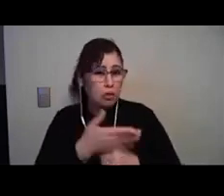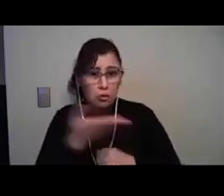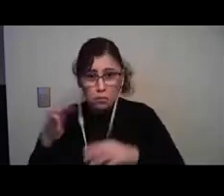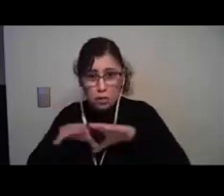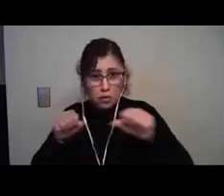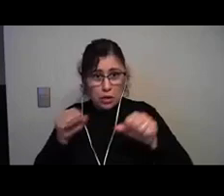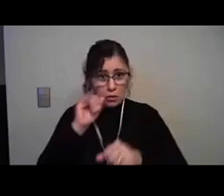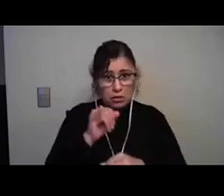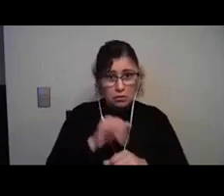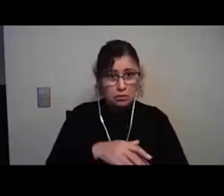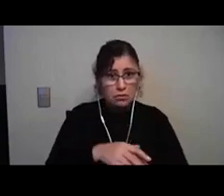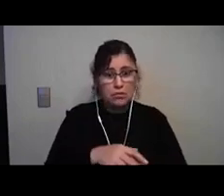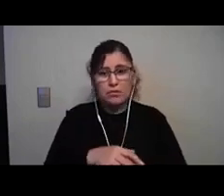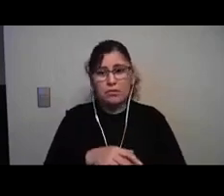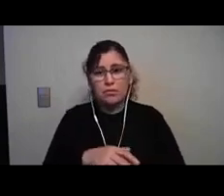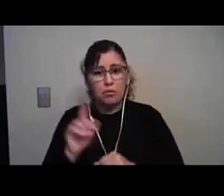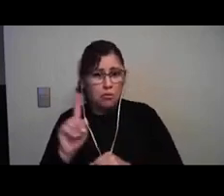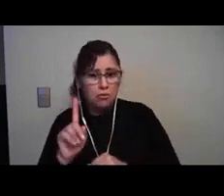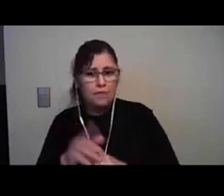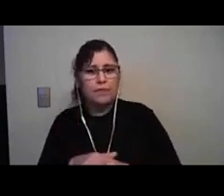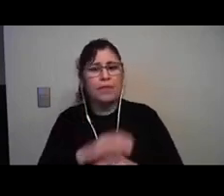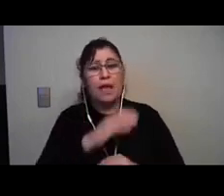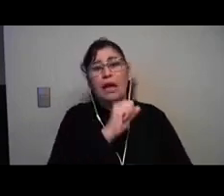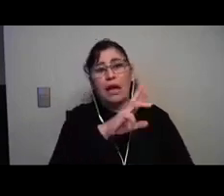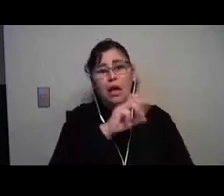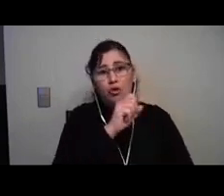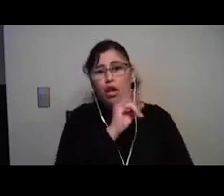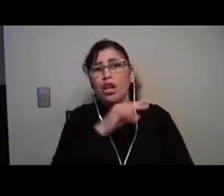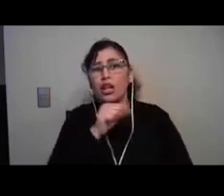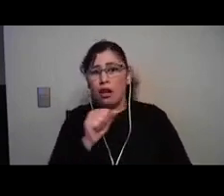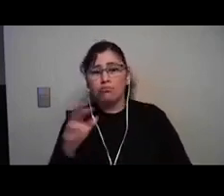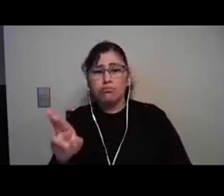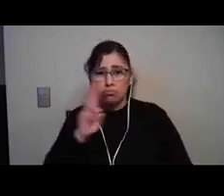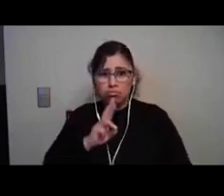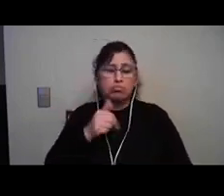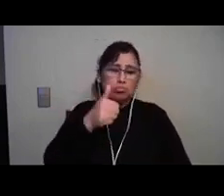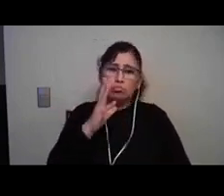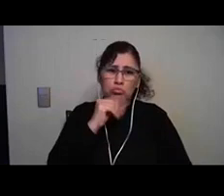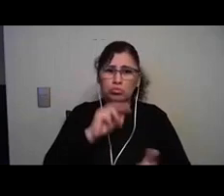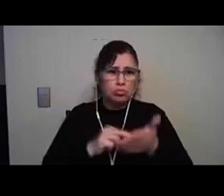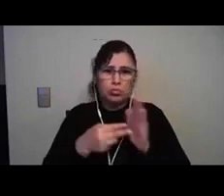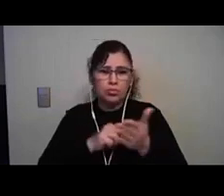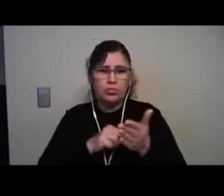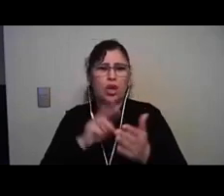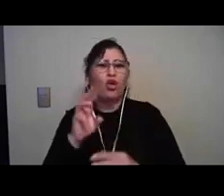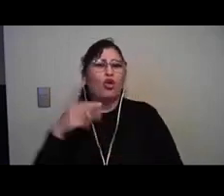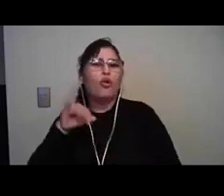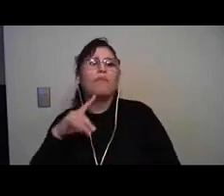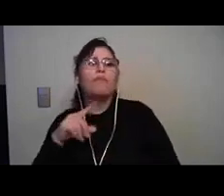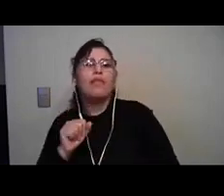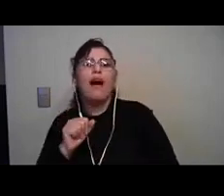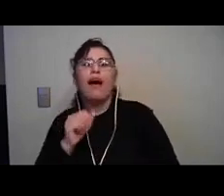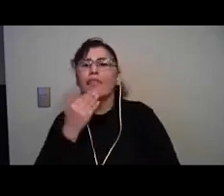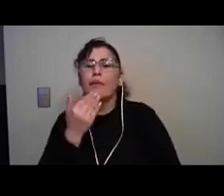Carolina Ibarra dice, Iribarra dice que no tiene problema, ¿ya? ¿Ya? Romina también, un like, ¿ya? Y